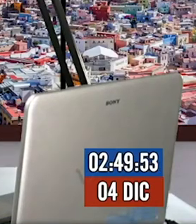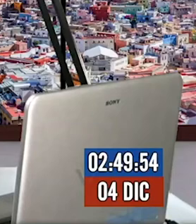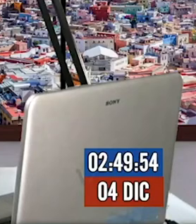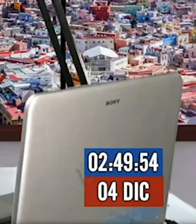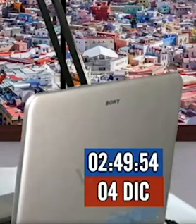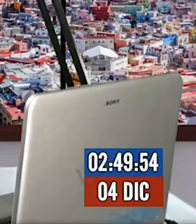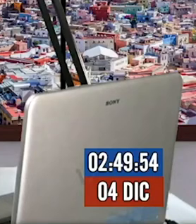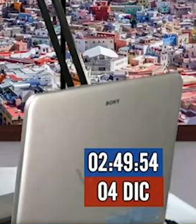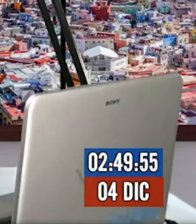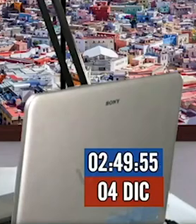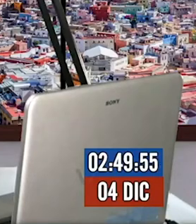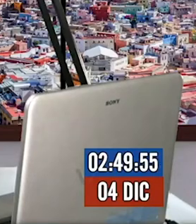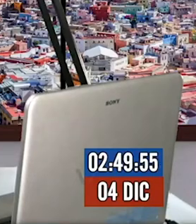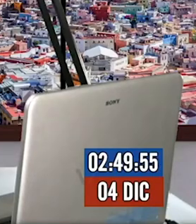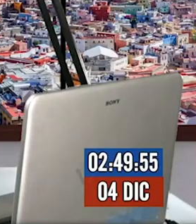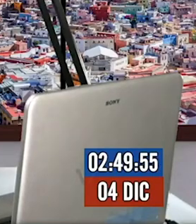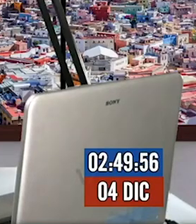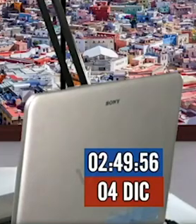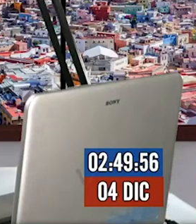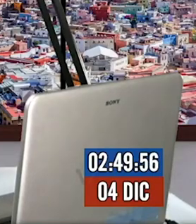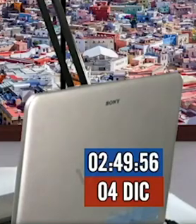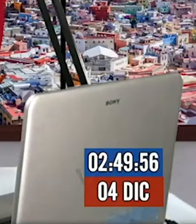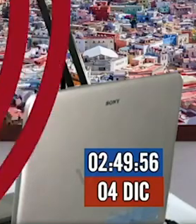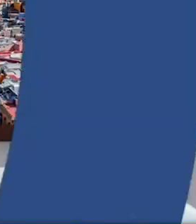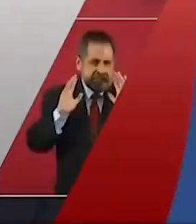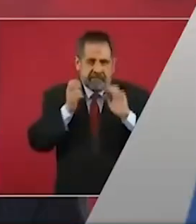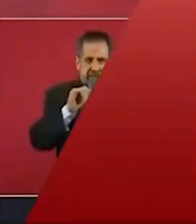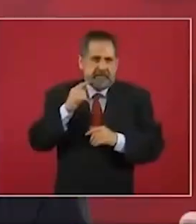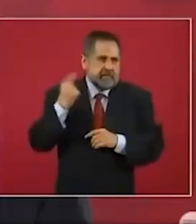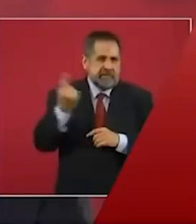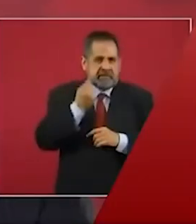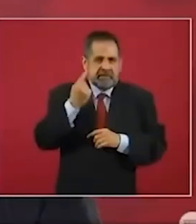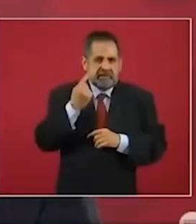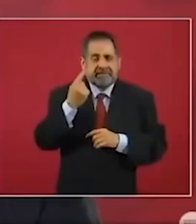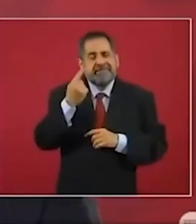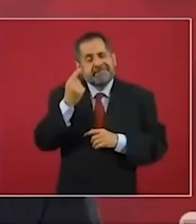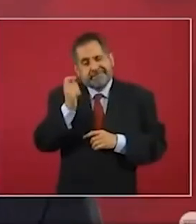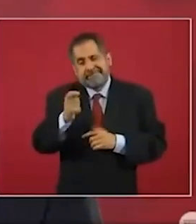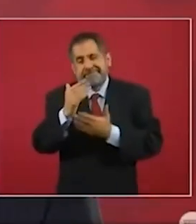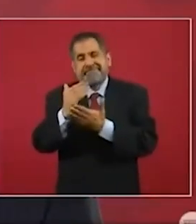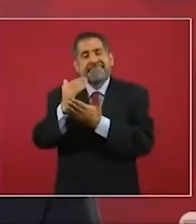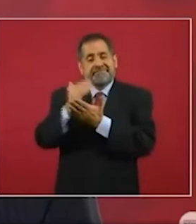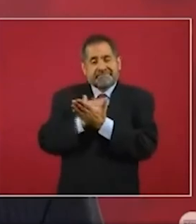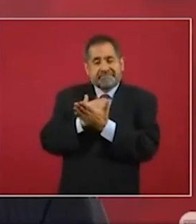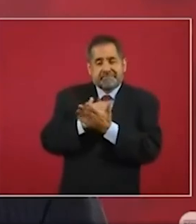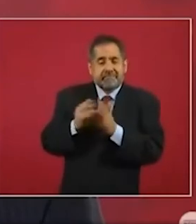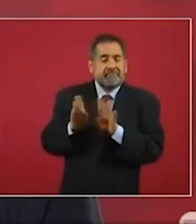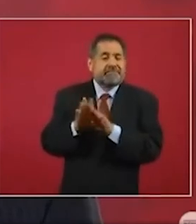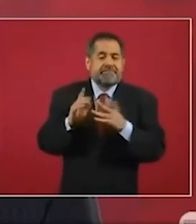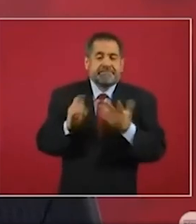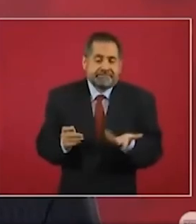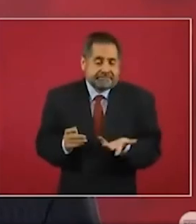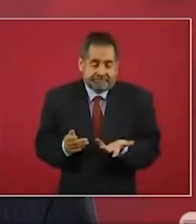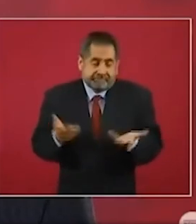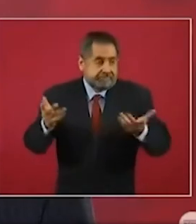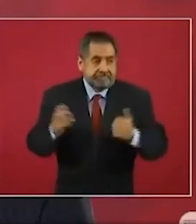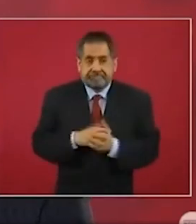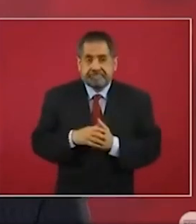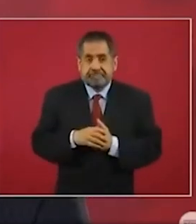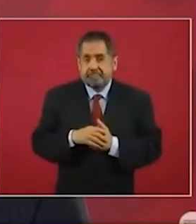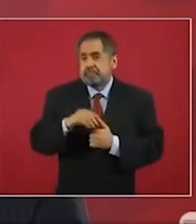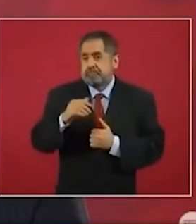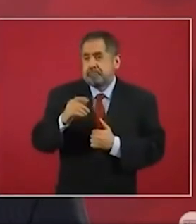que la pandemia se exparciera. Lo escuchamos. Para reducir los contagios, hasta el momento no hay